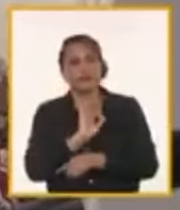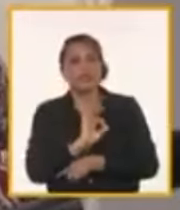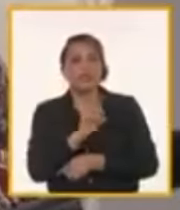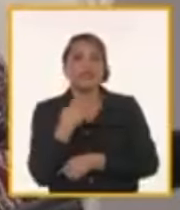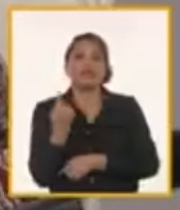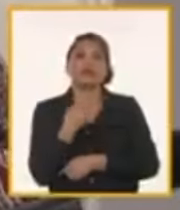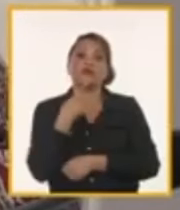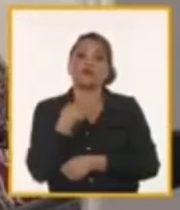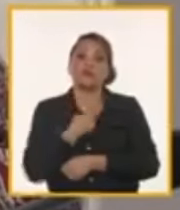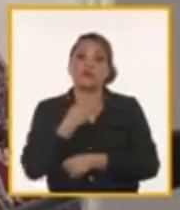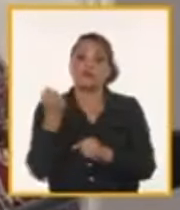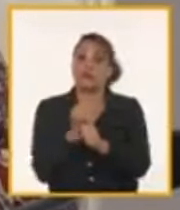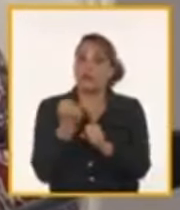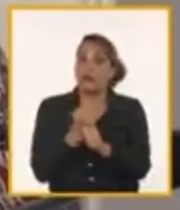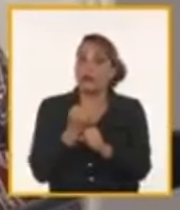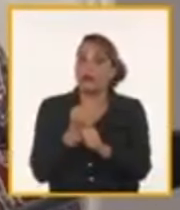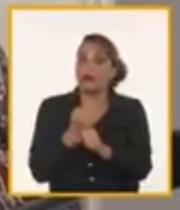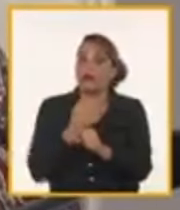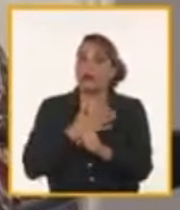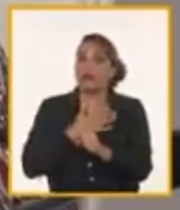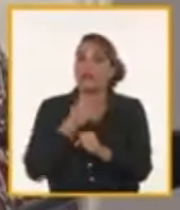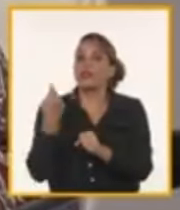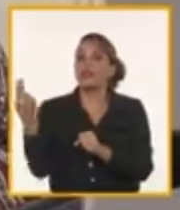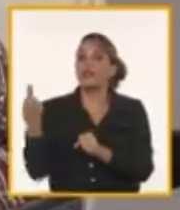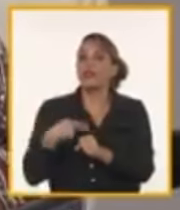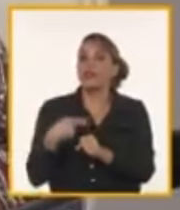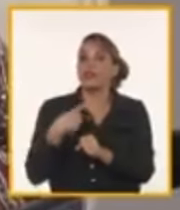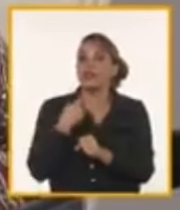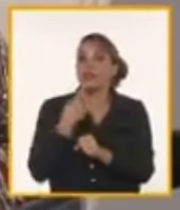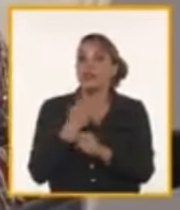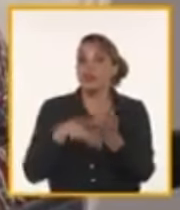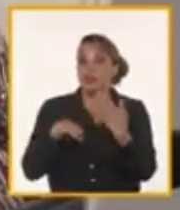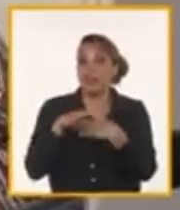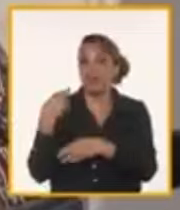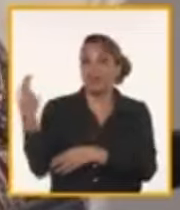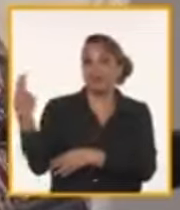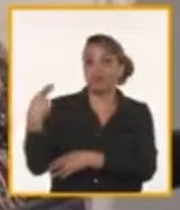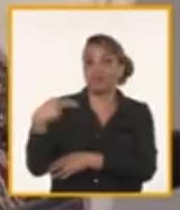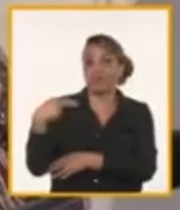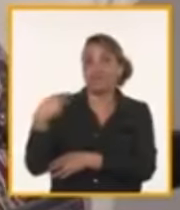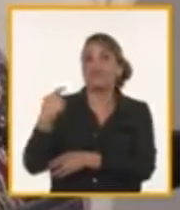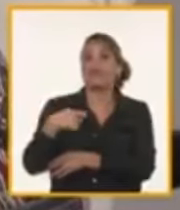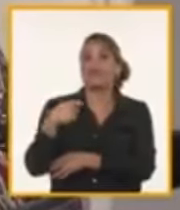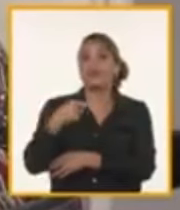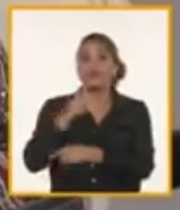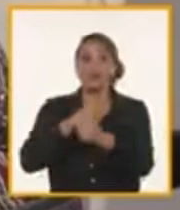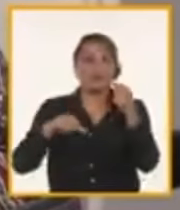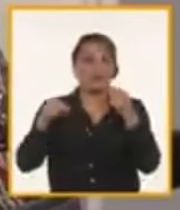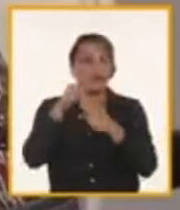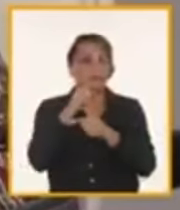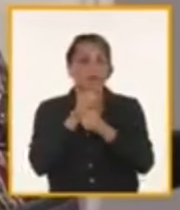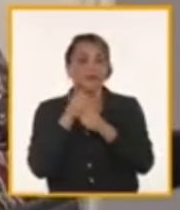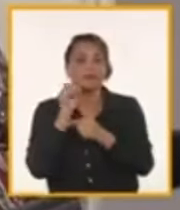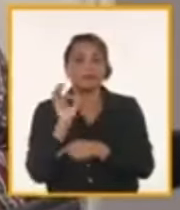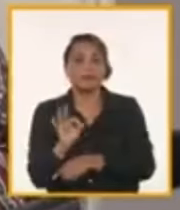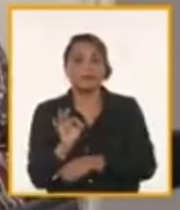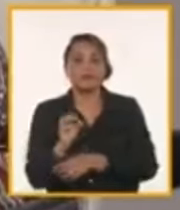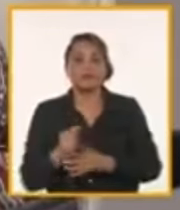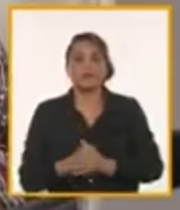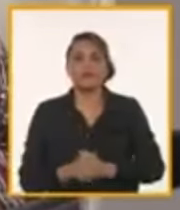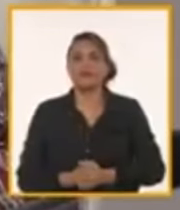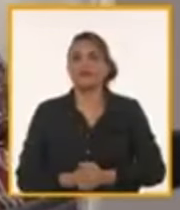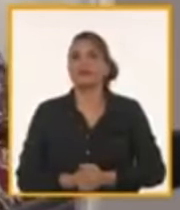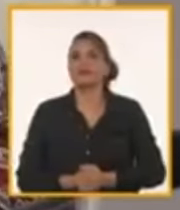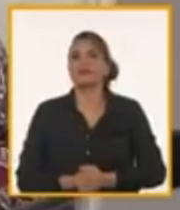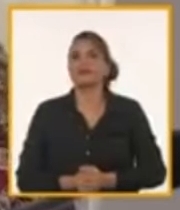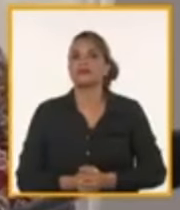trabajando eh No tenemos una orientación muy precisa de nuestro ministro que tratemos sobre todo de las grandes prioridades que tiene el país